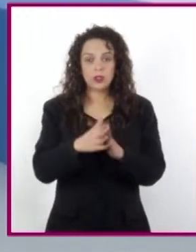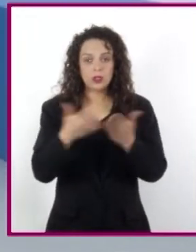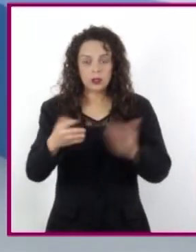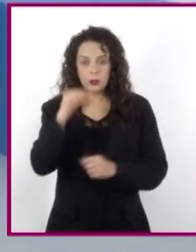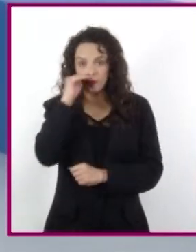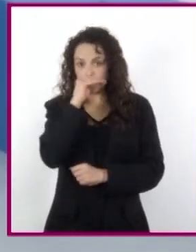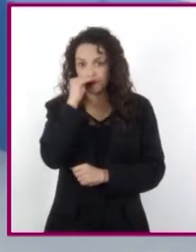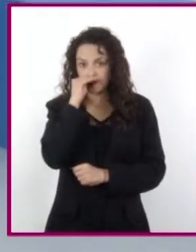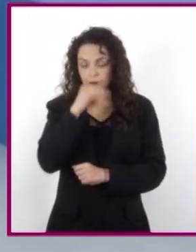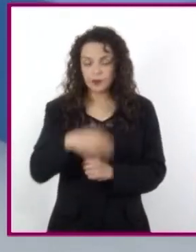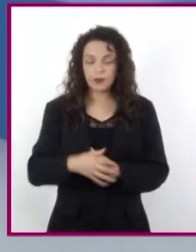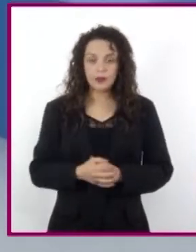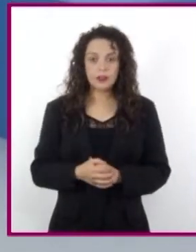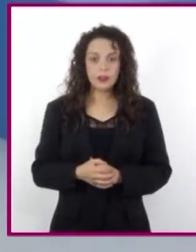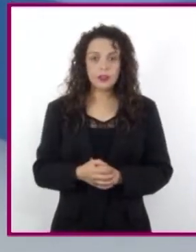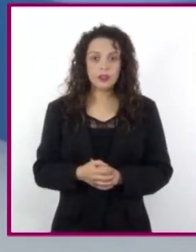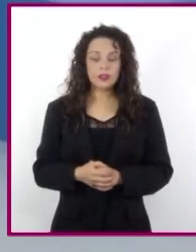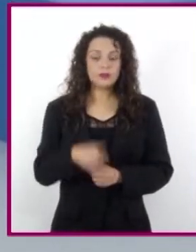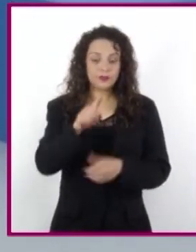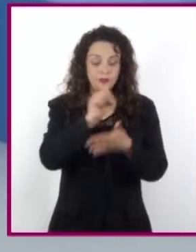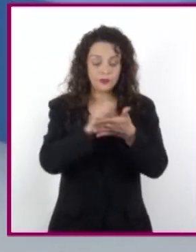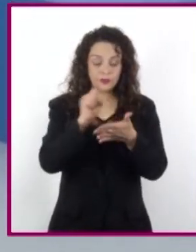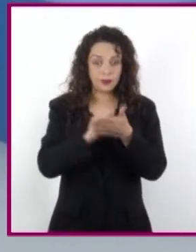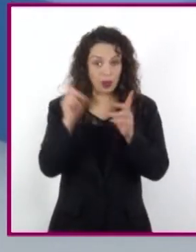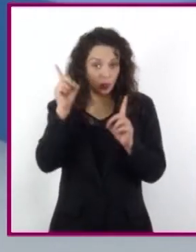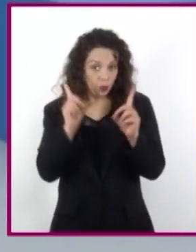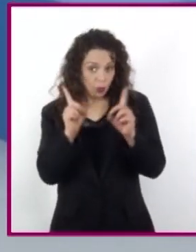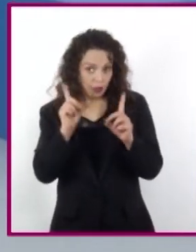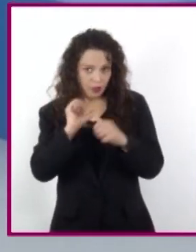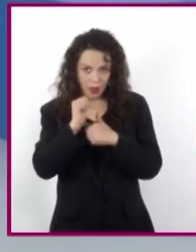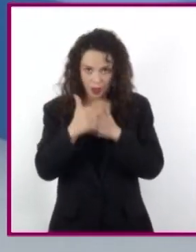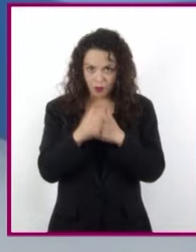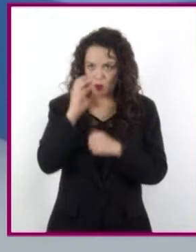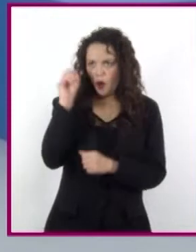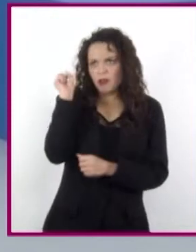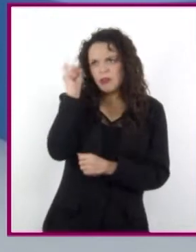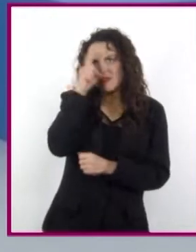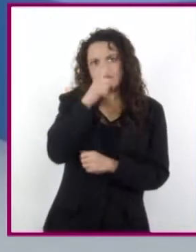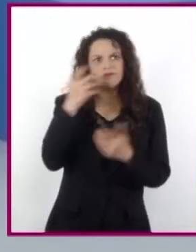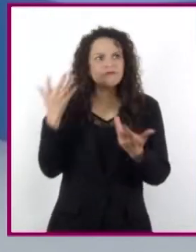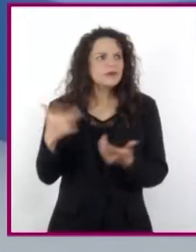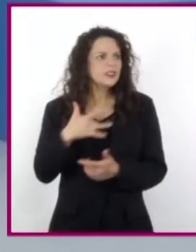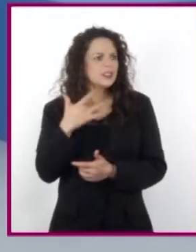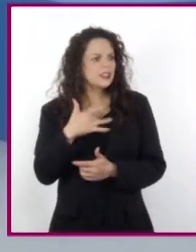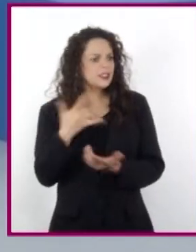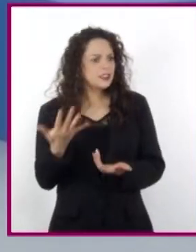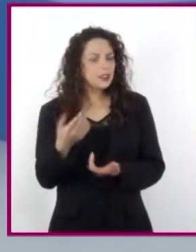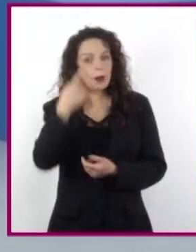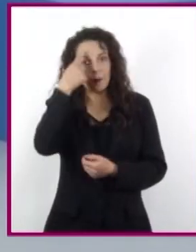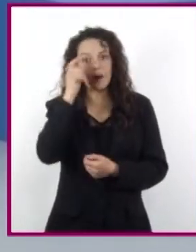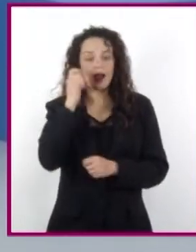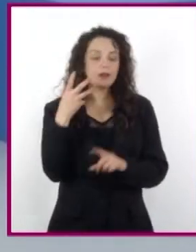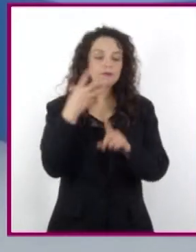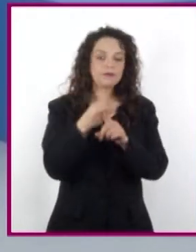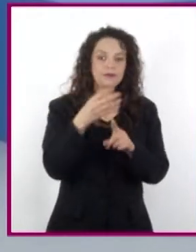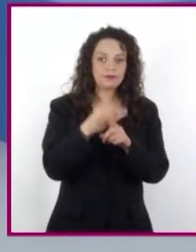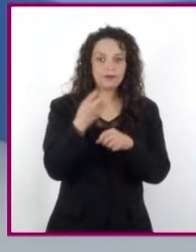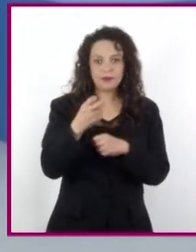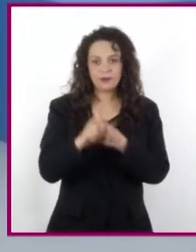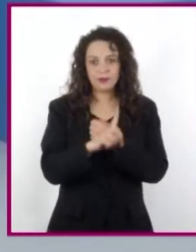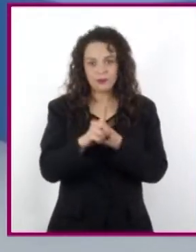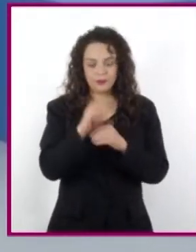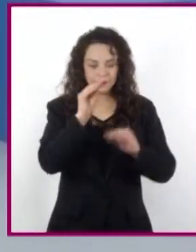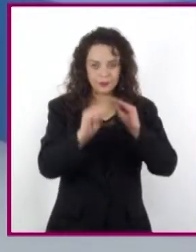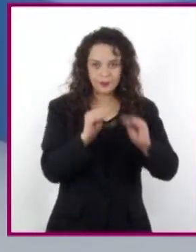Gratuito. Anoten las dudas o inquietudes o dificultades que surjan al resolverlos.